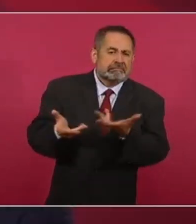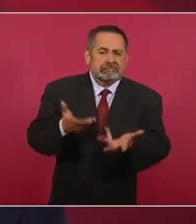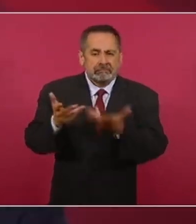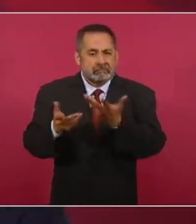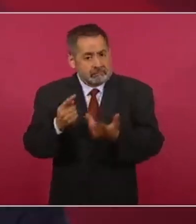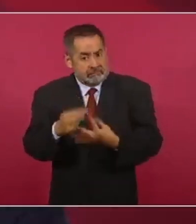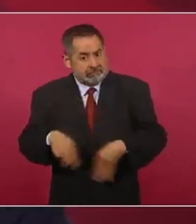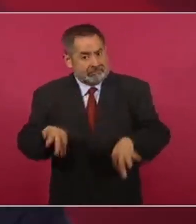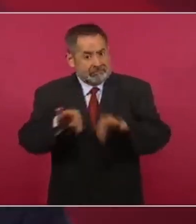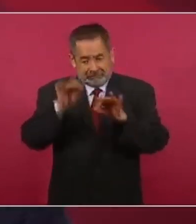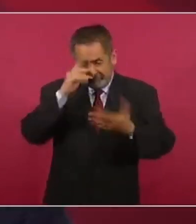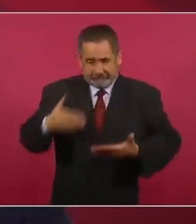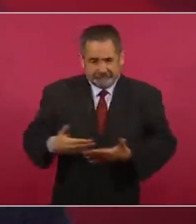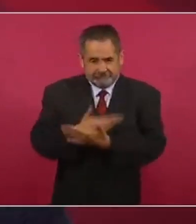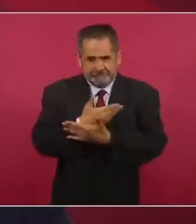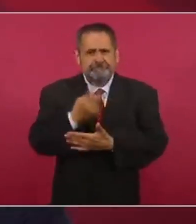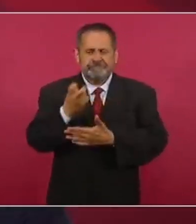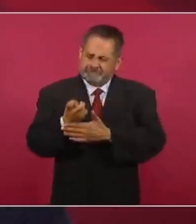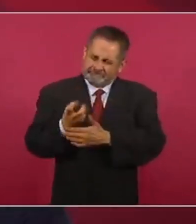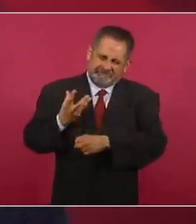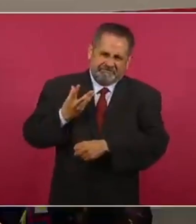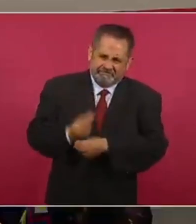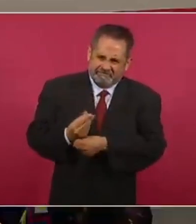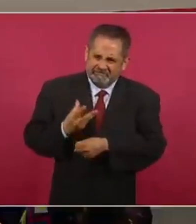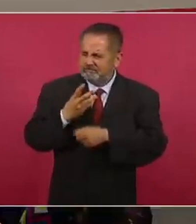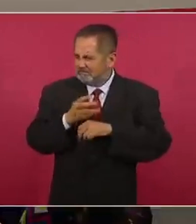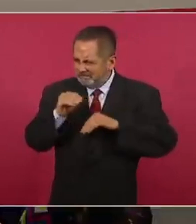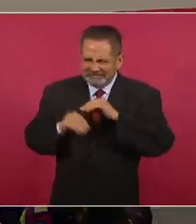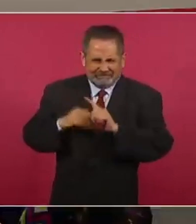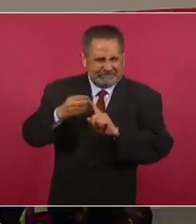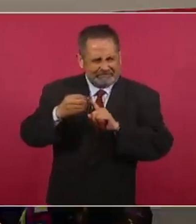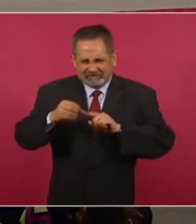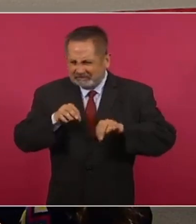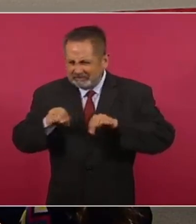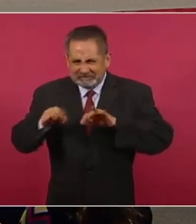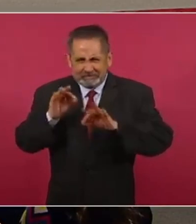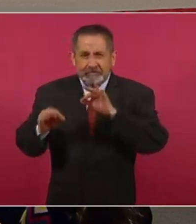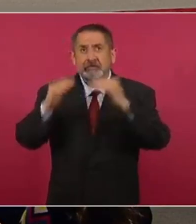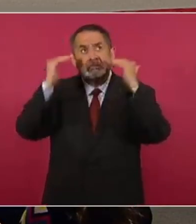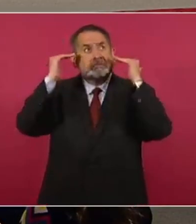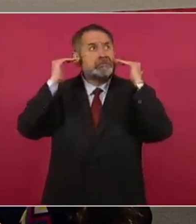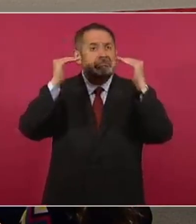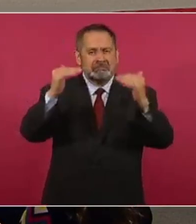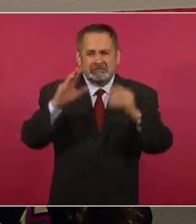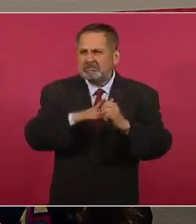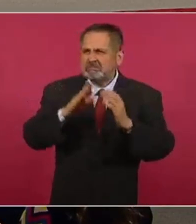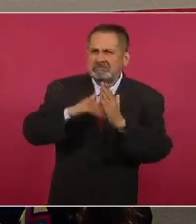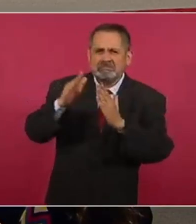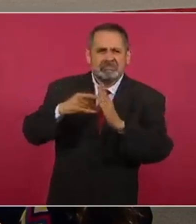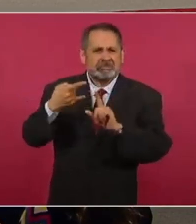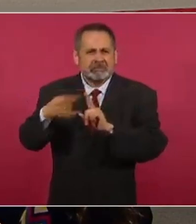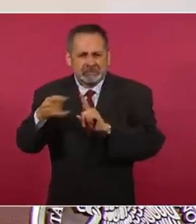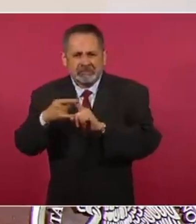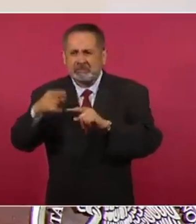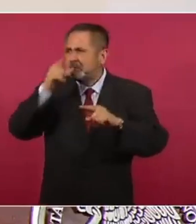que es el alumbramiento por eso lo que hicimos fue en los plafones en la pintura en las puertas